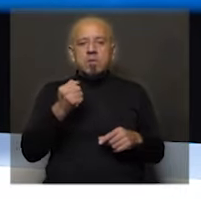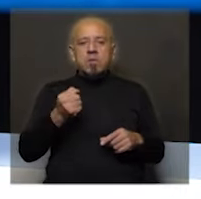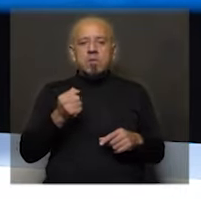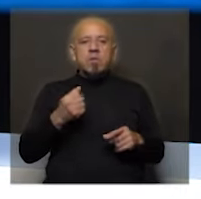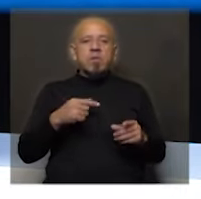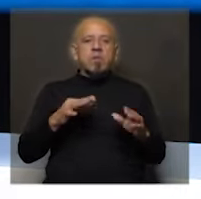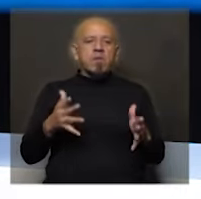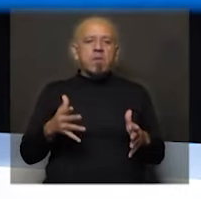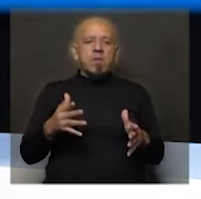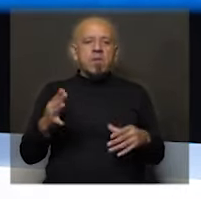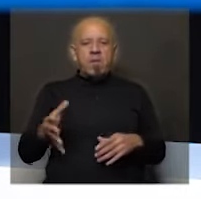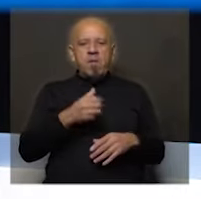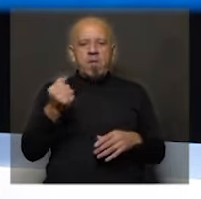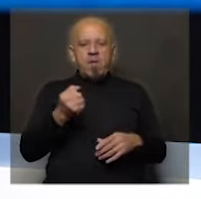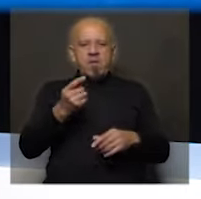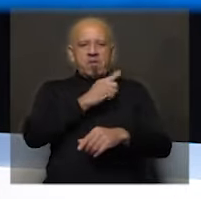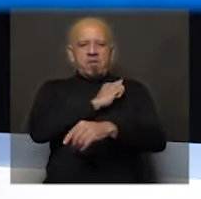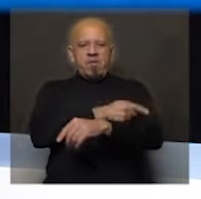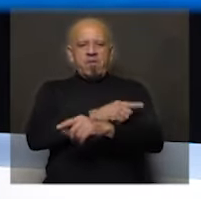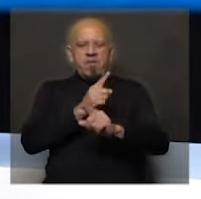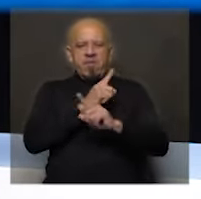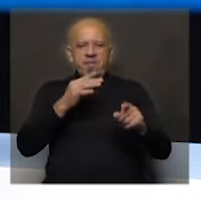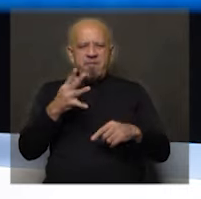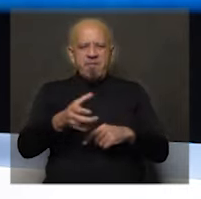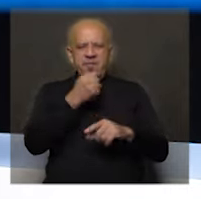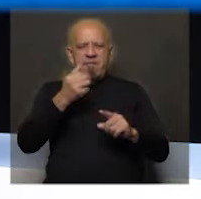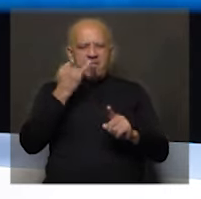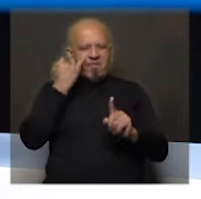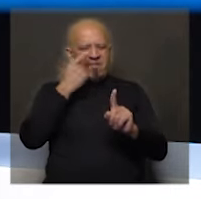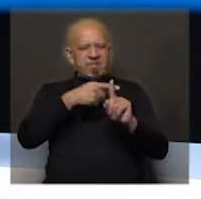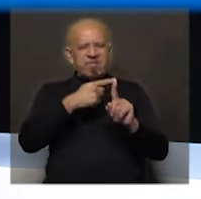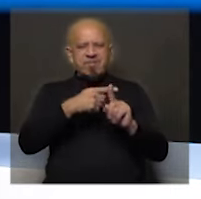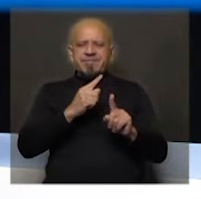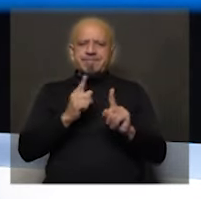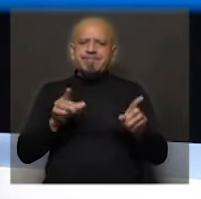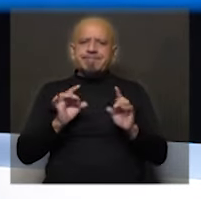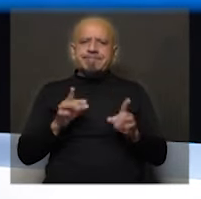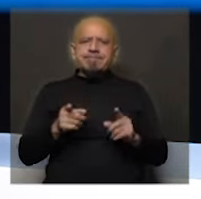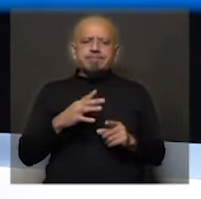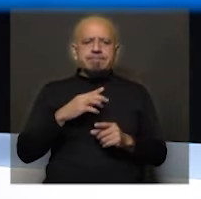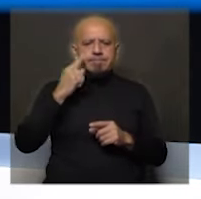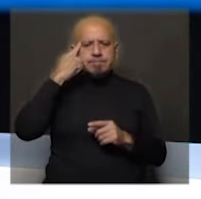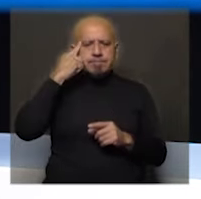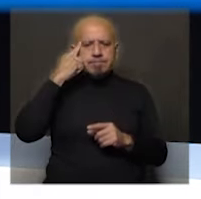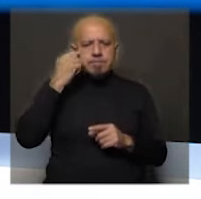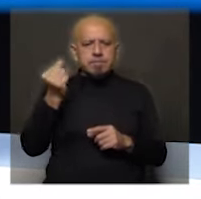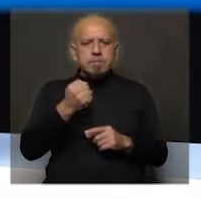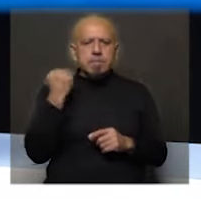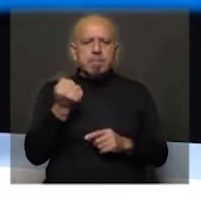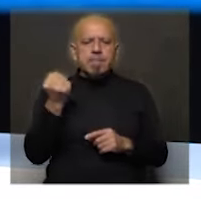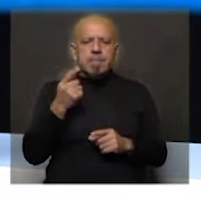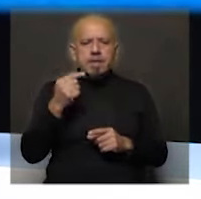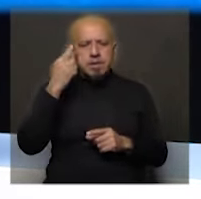en el sentido de abuso de poder no solo de abuso sexual Entonces esto nos tiene que llevar a pensar que es muy importante las